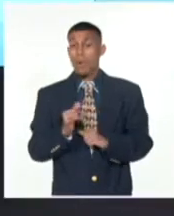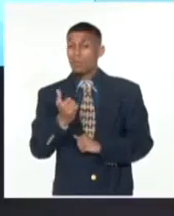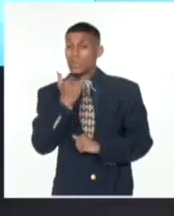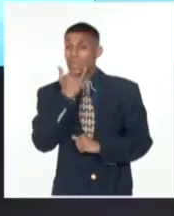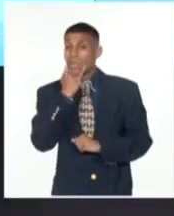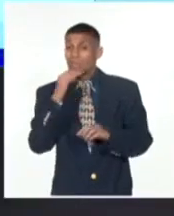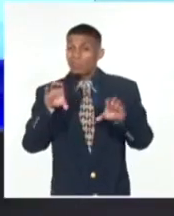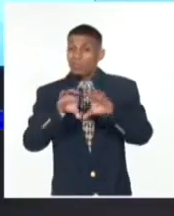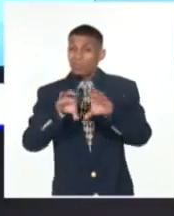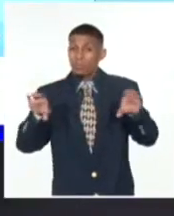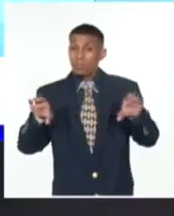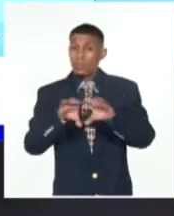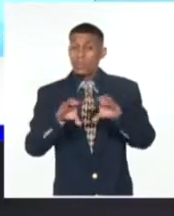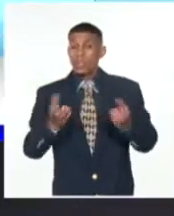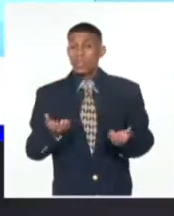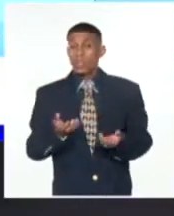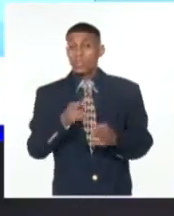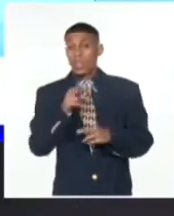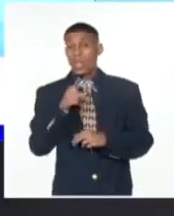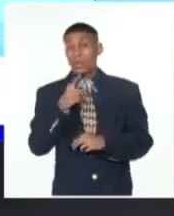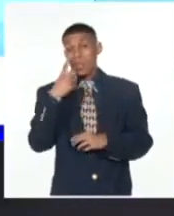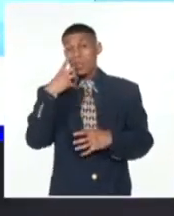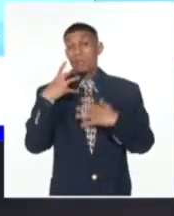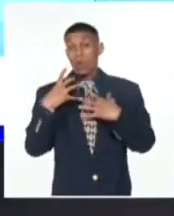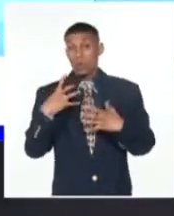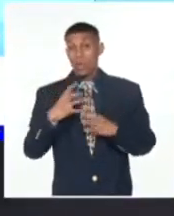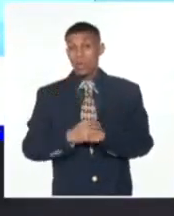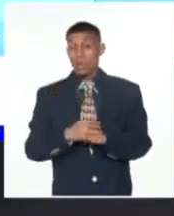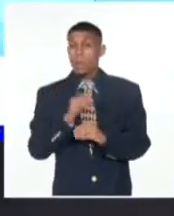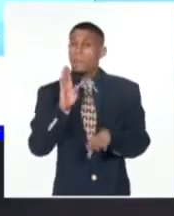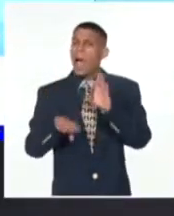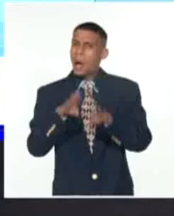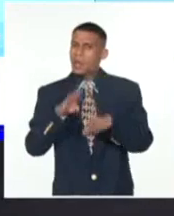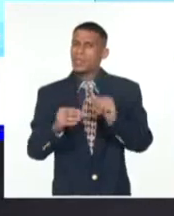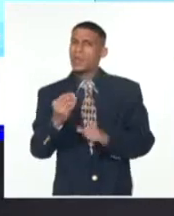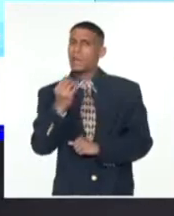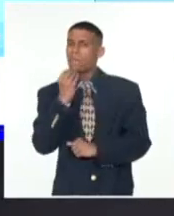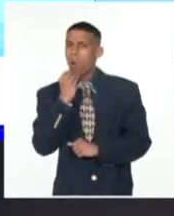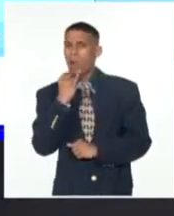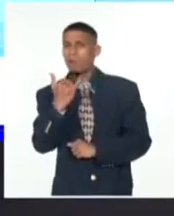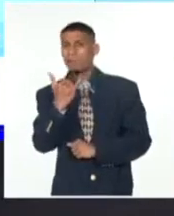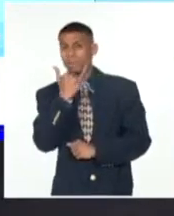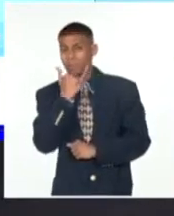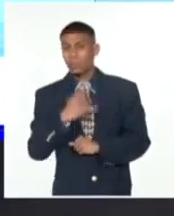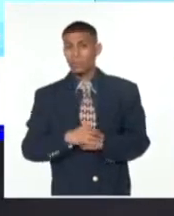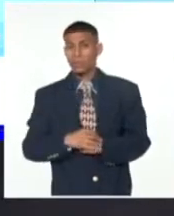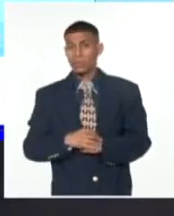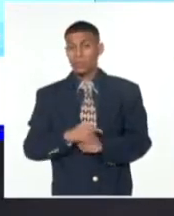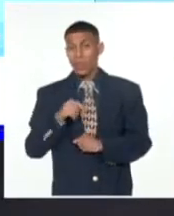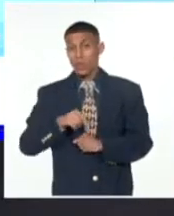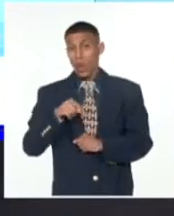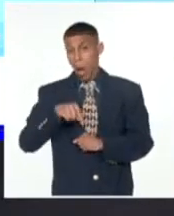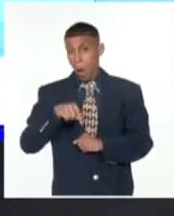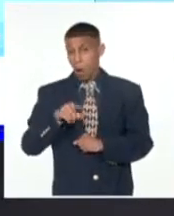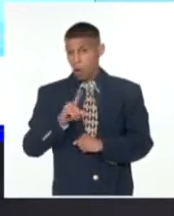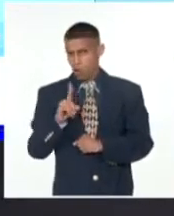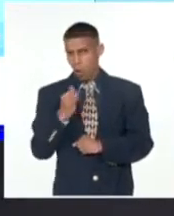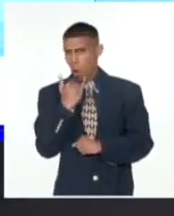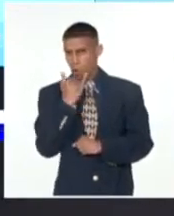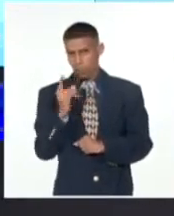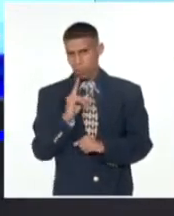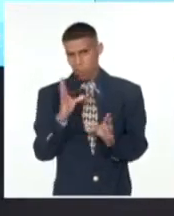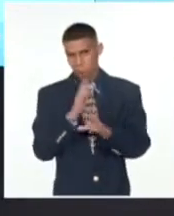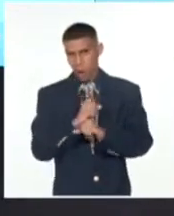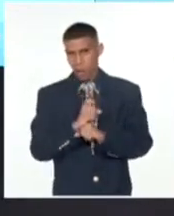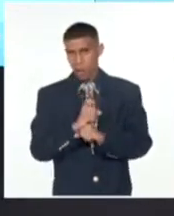son averías de mucha responsabilidad que en muchas ocasiones pueden provocar daños irreversibles. En esta ocasión no sucedió eso. La